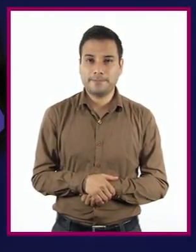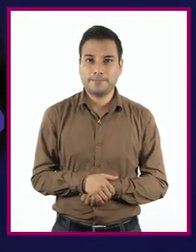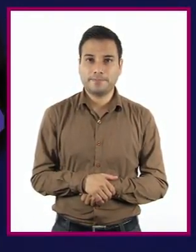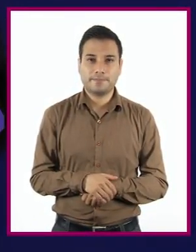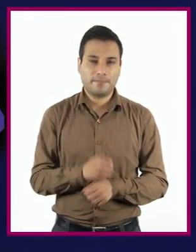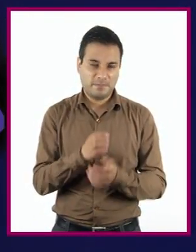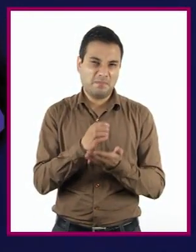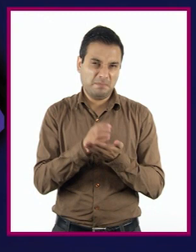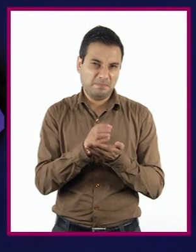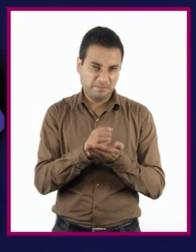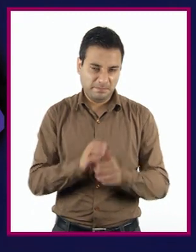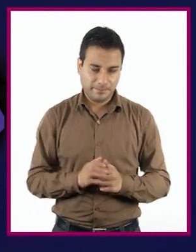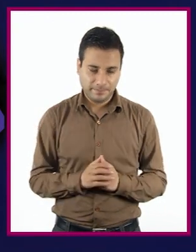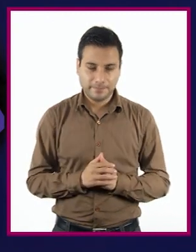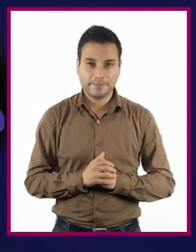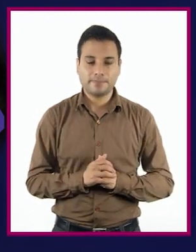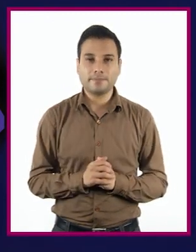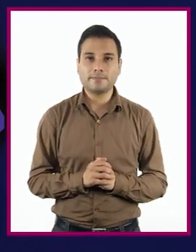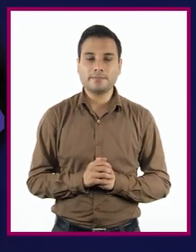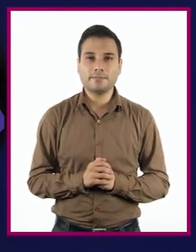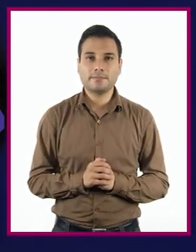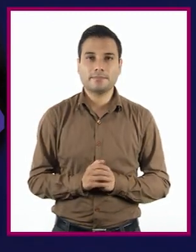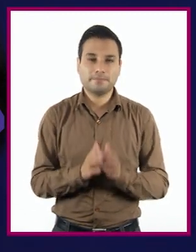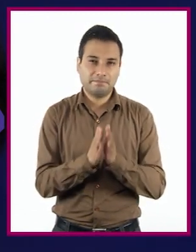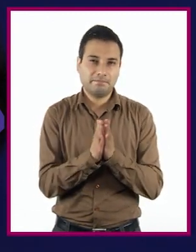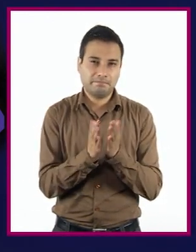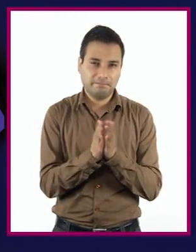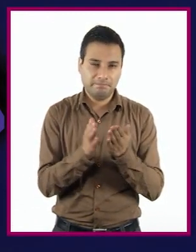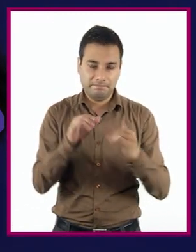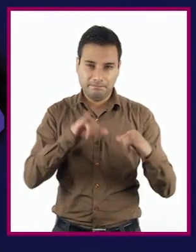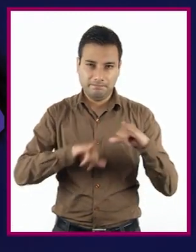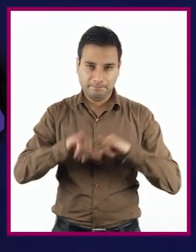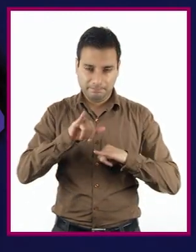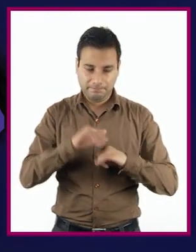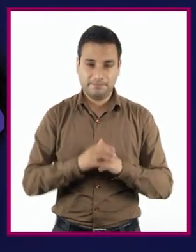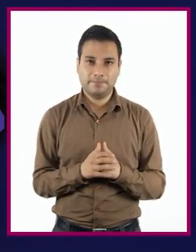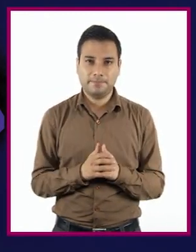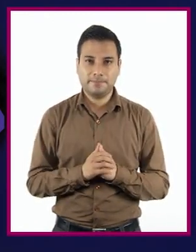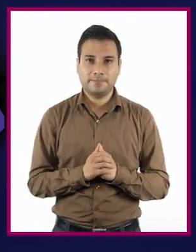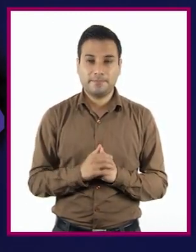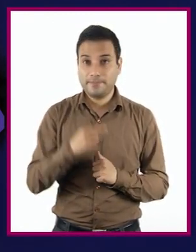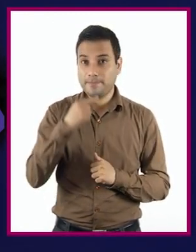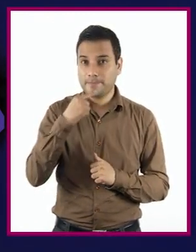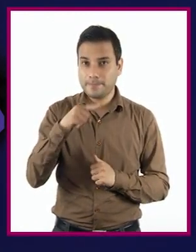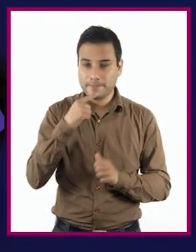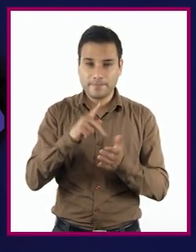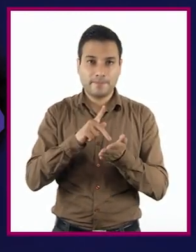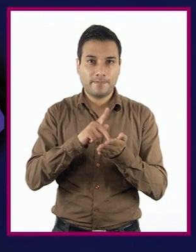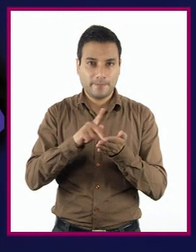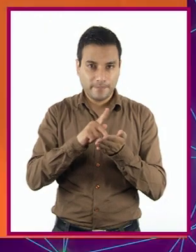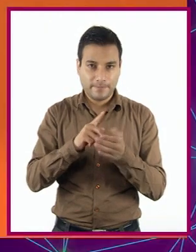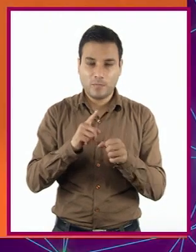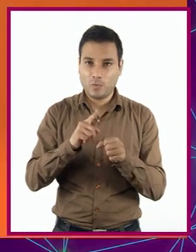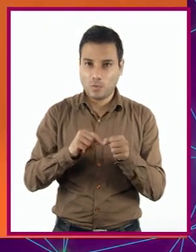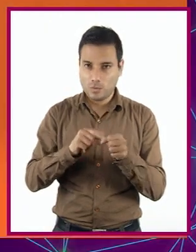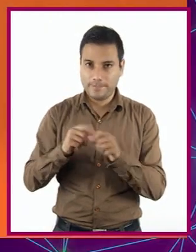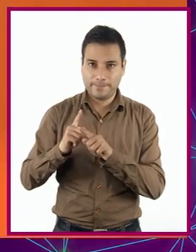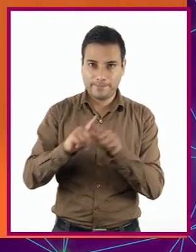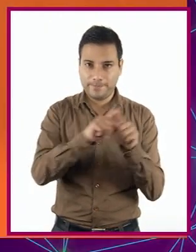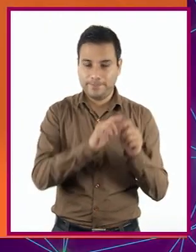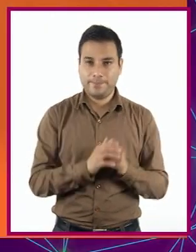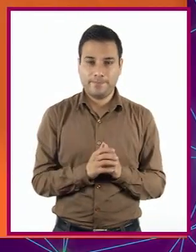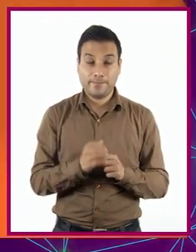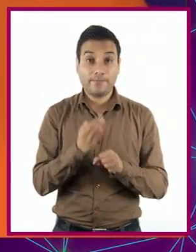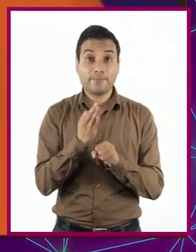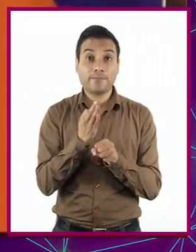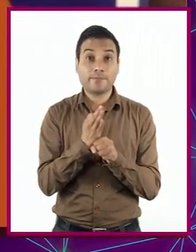bitácora científica o libreta de la asignatura, libro de texto de ciencias químicas, lápiz, bolígrafo y colores. En esta